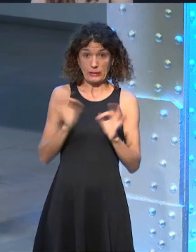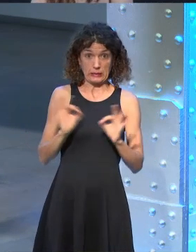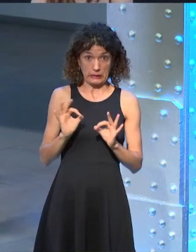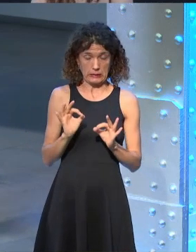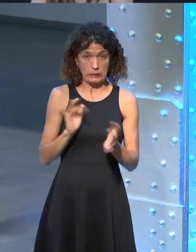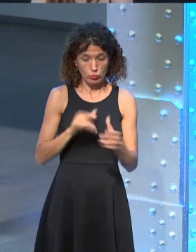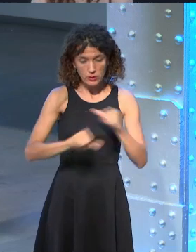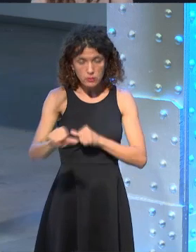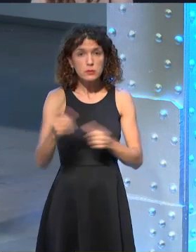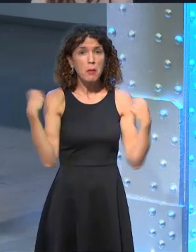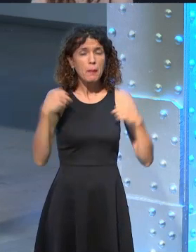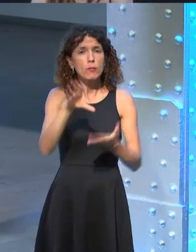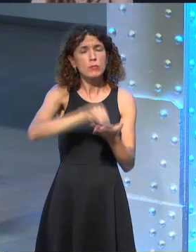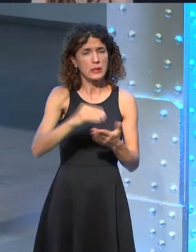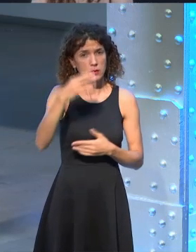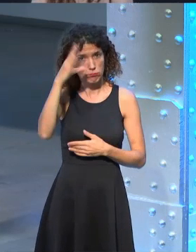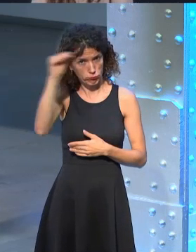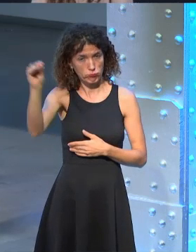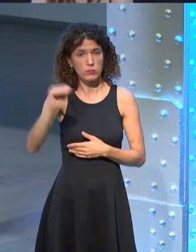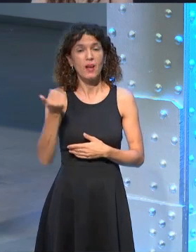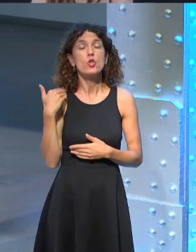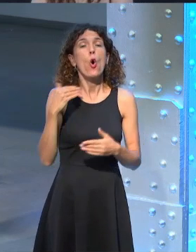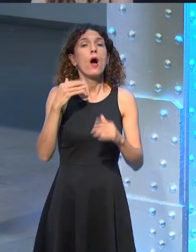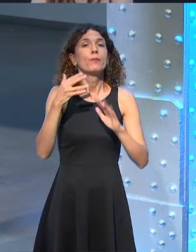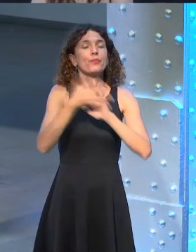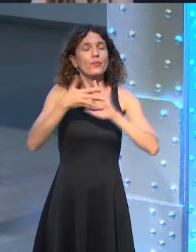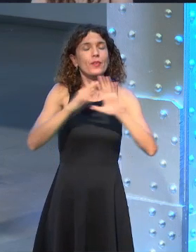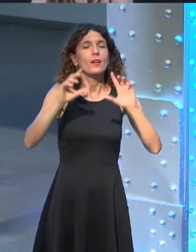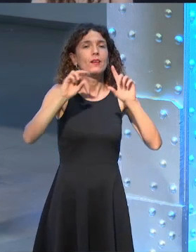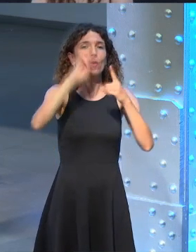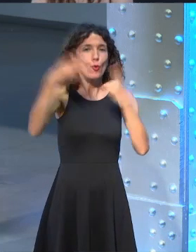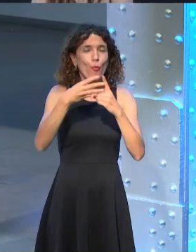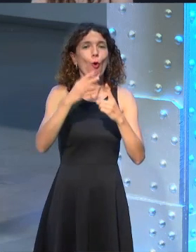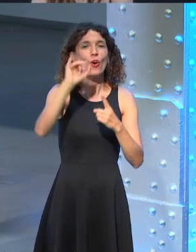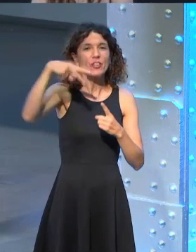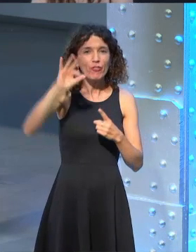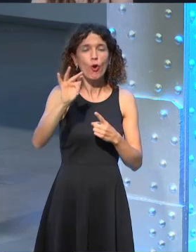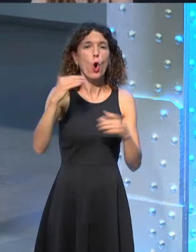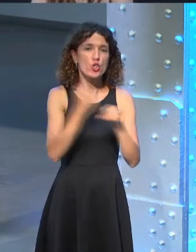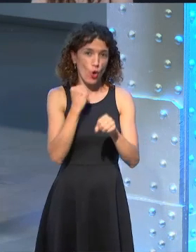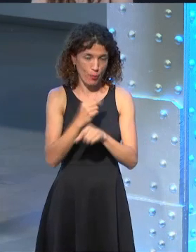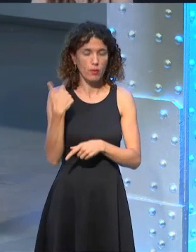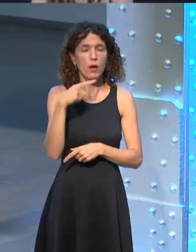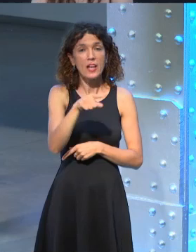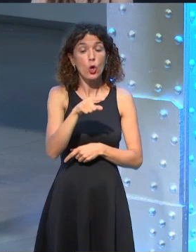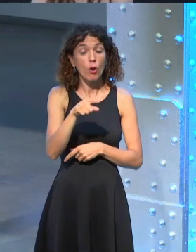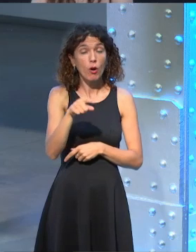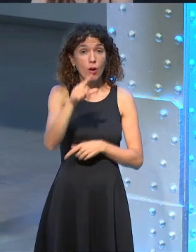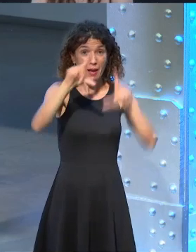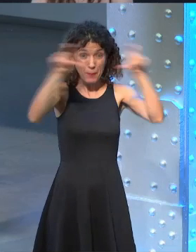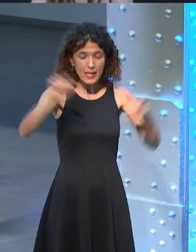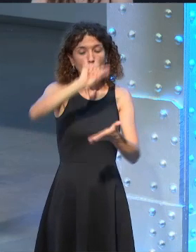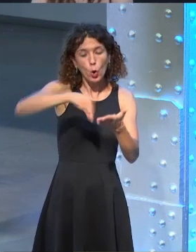muy, muy inteligente, y yo lo aprendí de InfoJobs, ¿no? Del grupo Schibsted, que ellos contratan siempre a